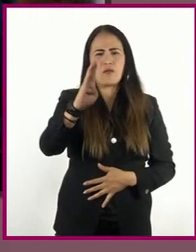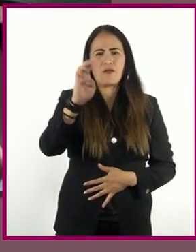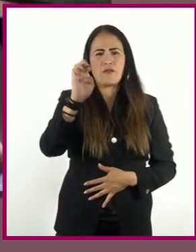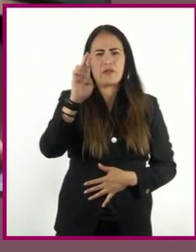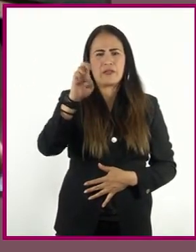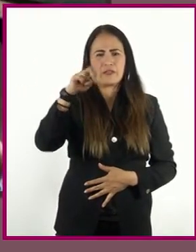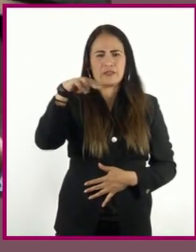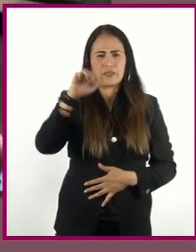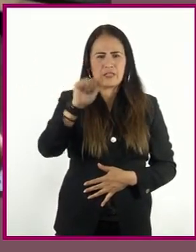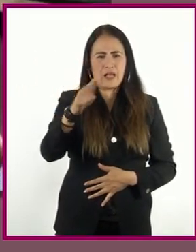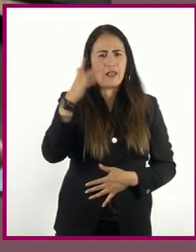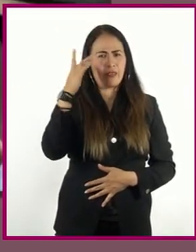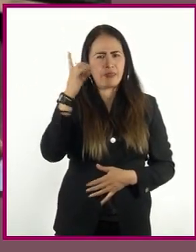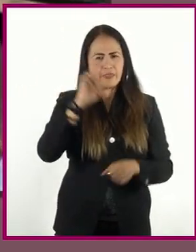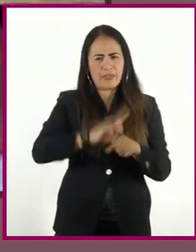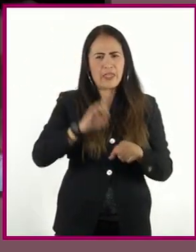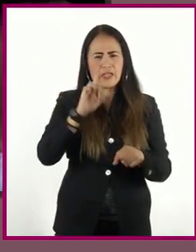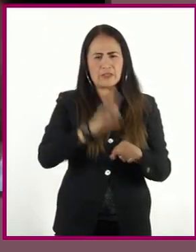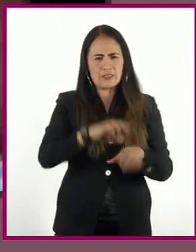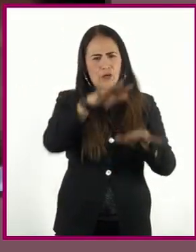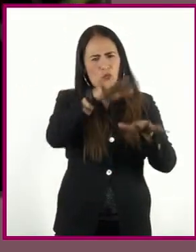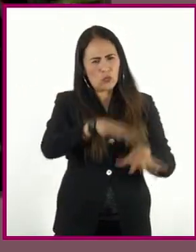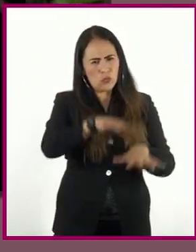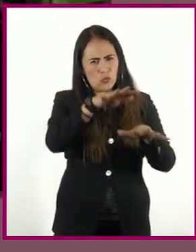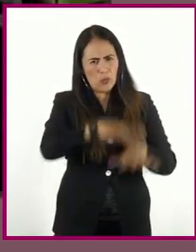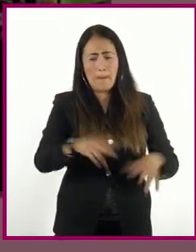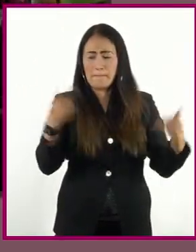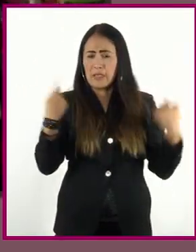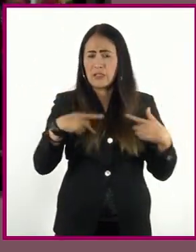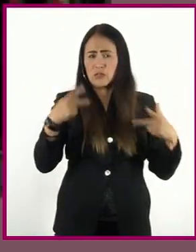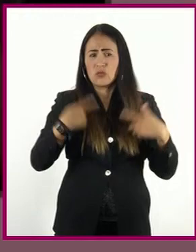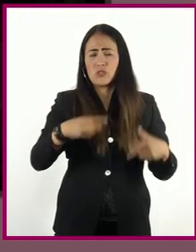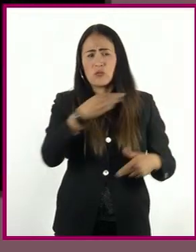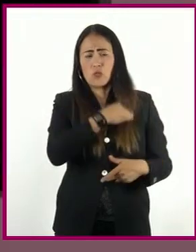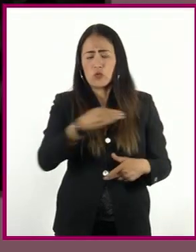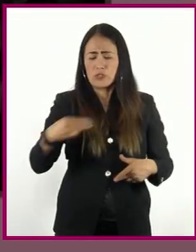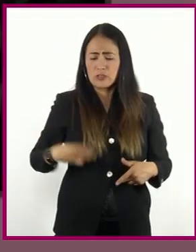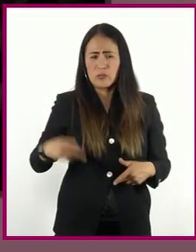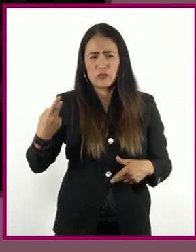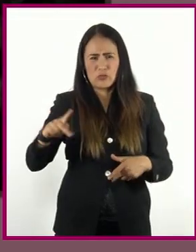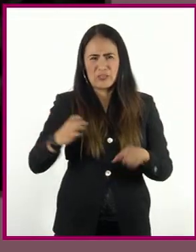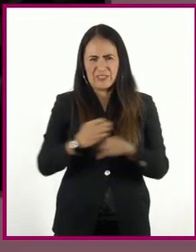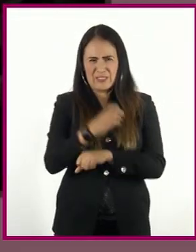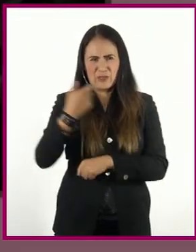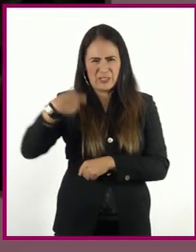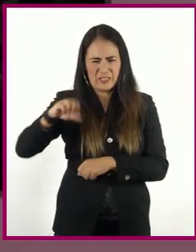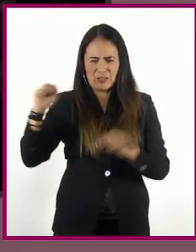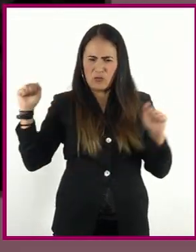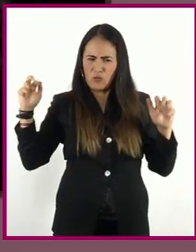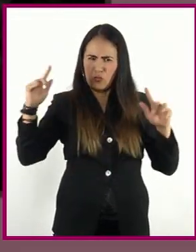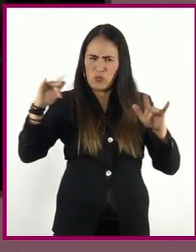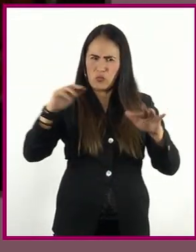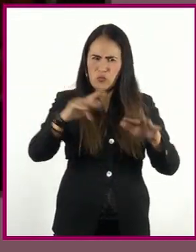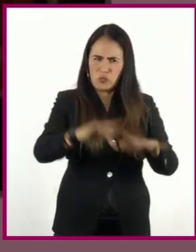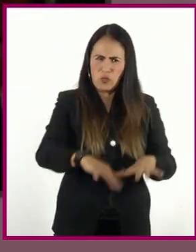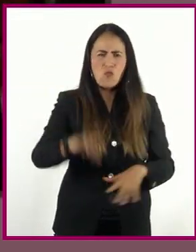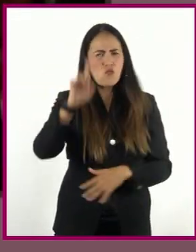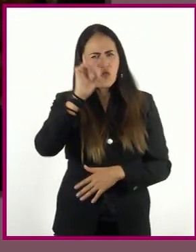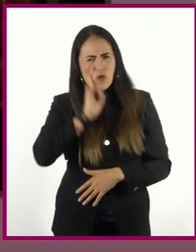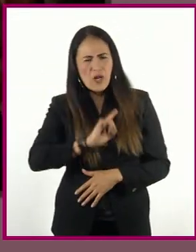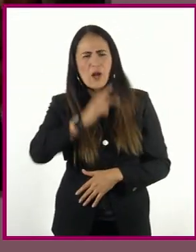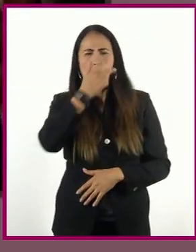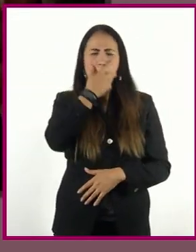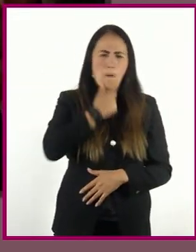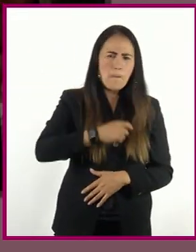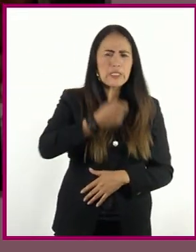varios días por cientos de peregrinos procedentes de diversos municipios del estado. Incansables, hombres,